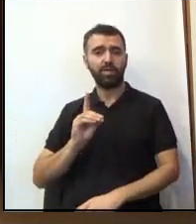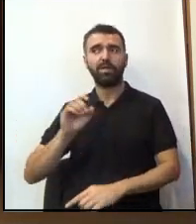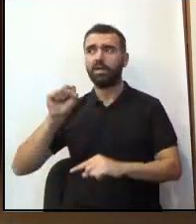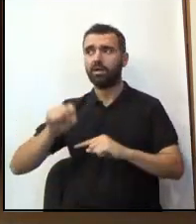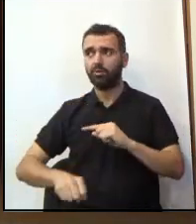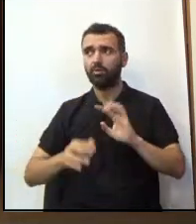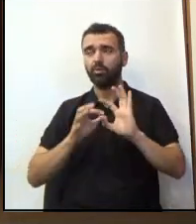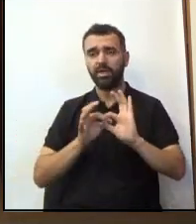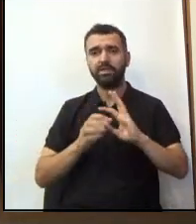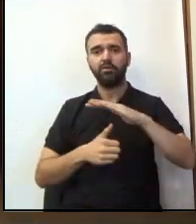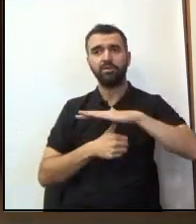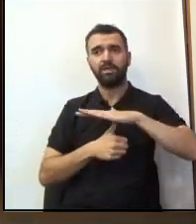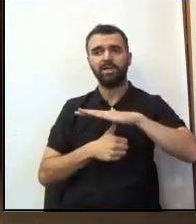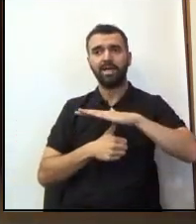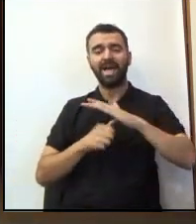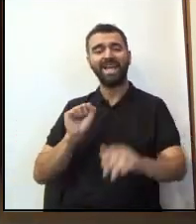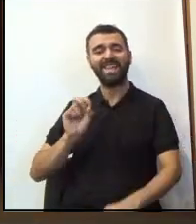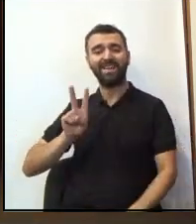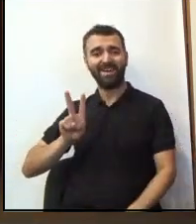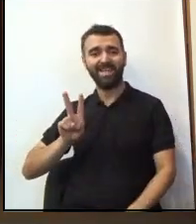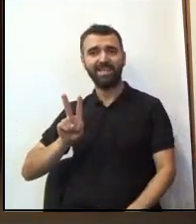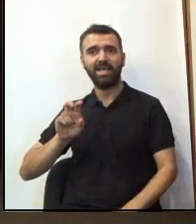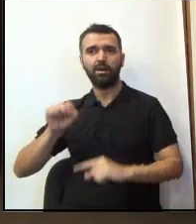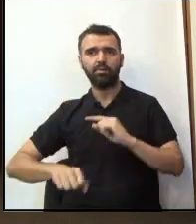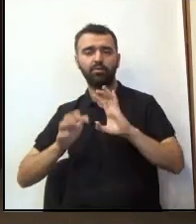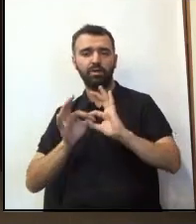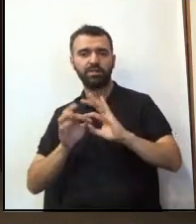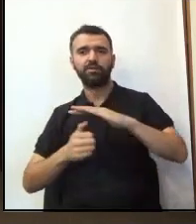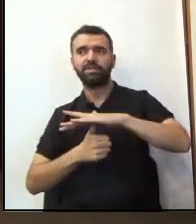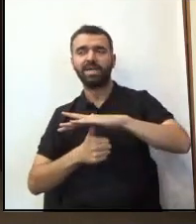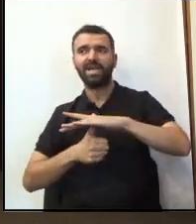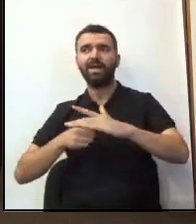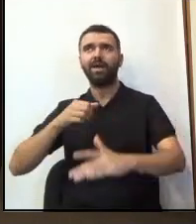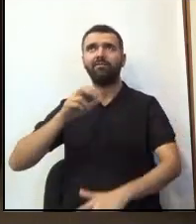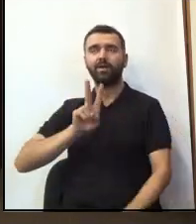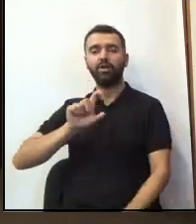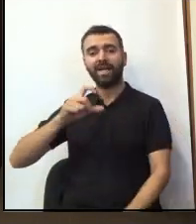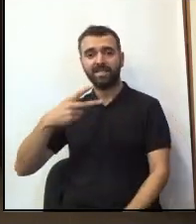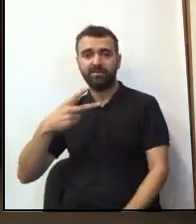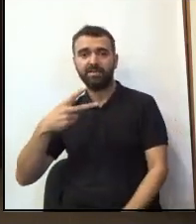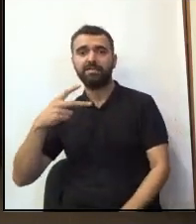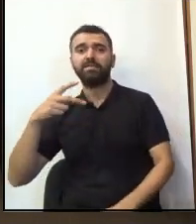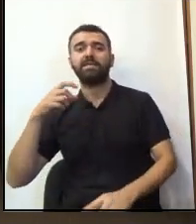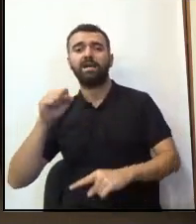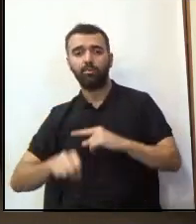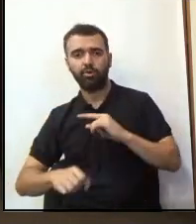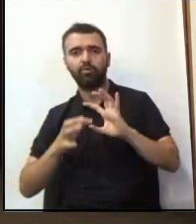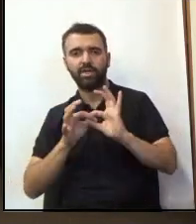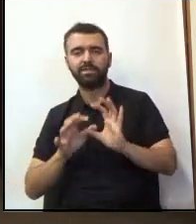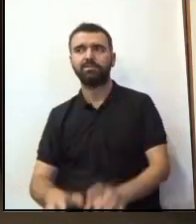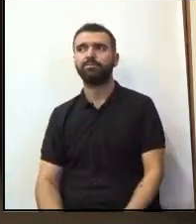gracias. Concejala Valle. Apruebo, muchas gracias. Gracias. Concejala Chávez. Apruebo,